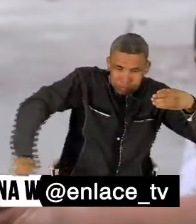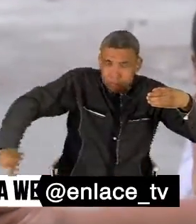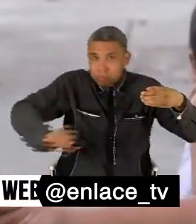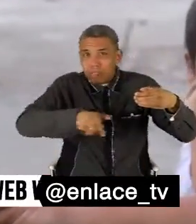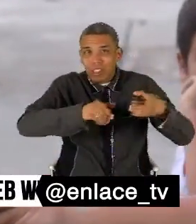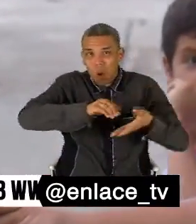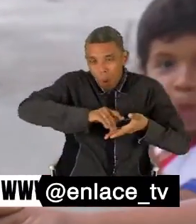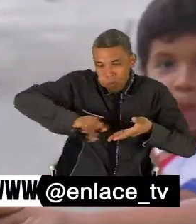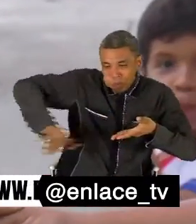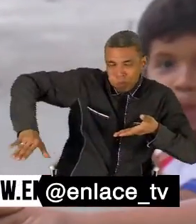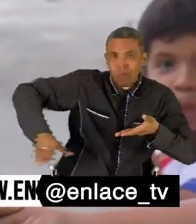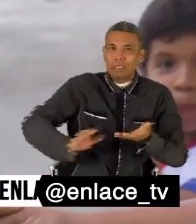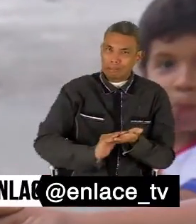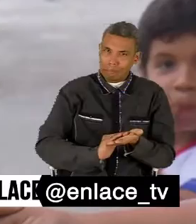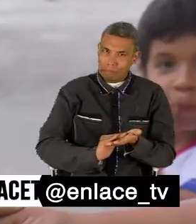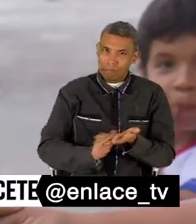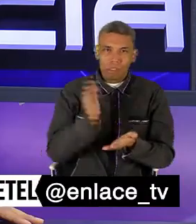de alcantarillado.